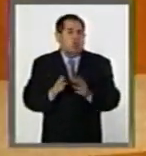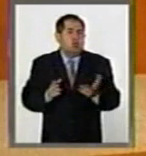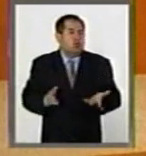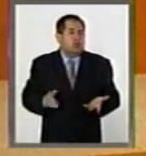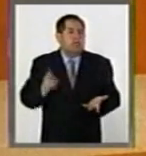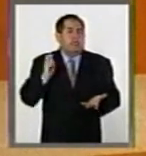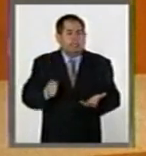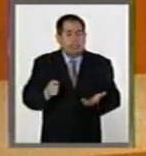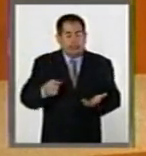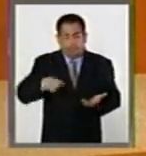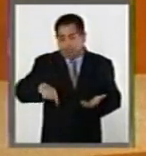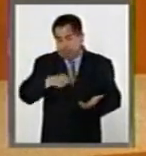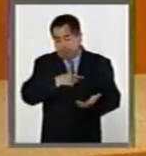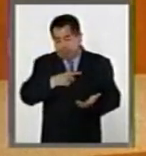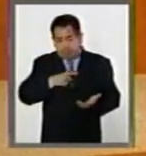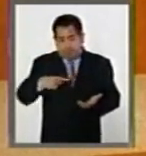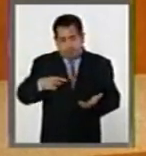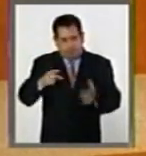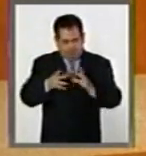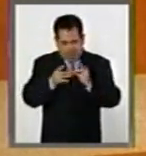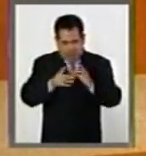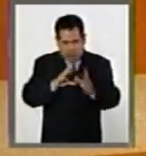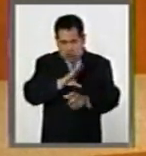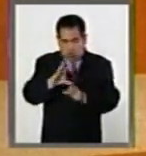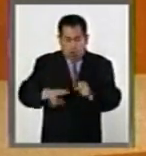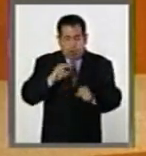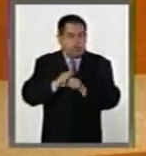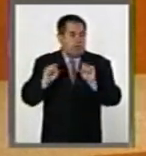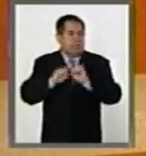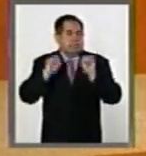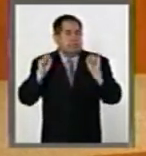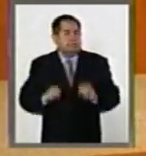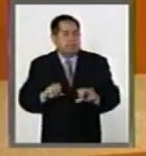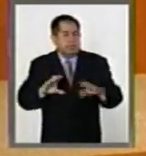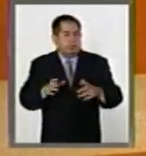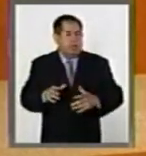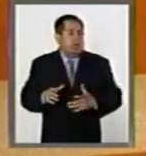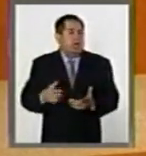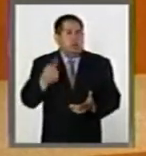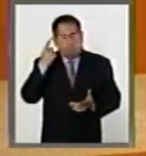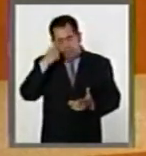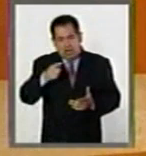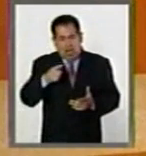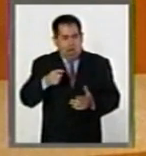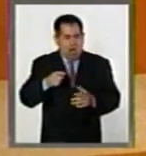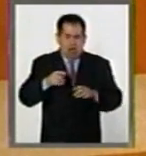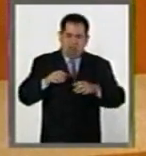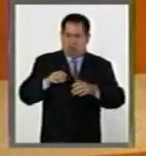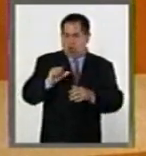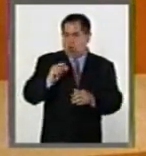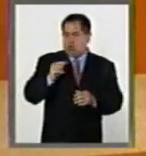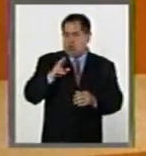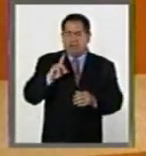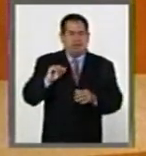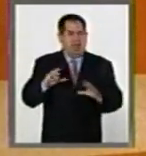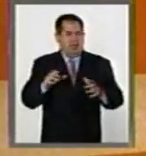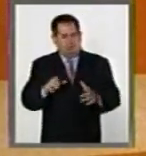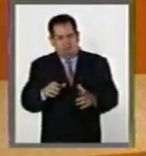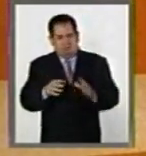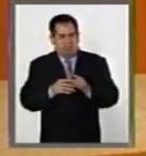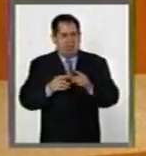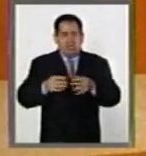que tenemos todo un sistema de autoridades, instituciones,